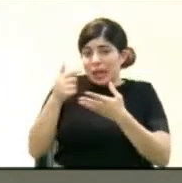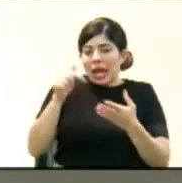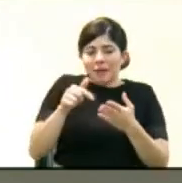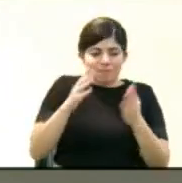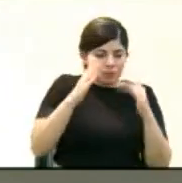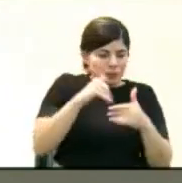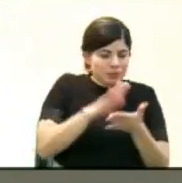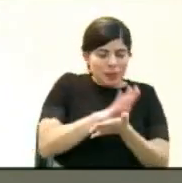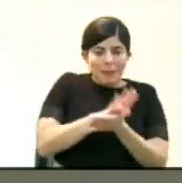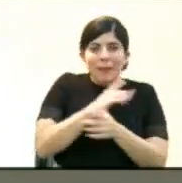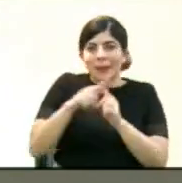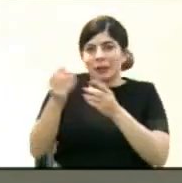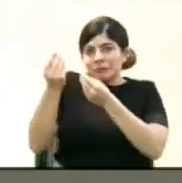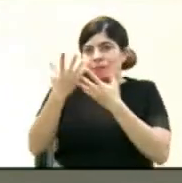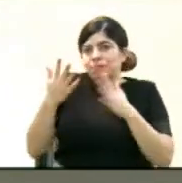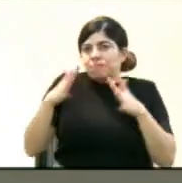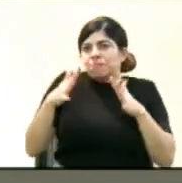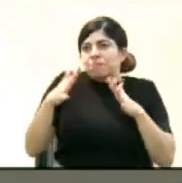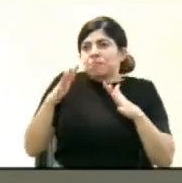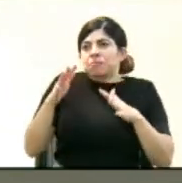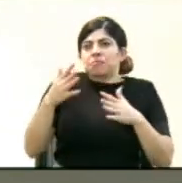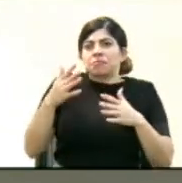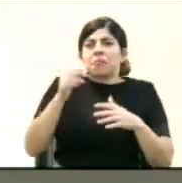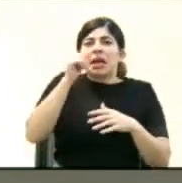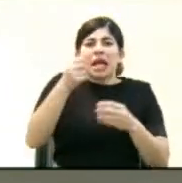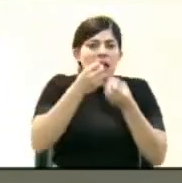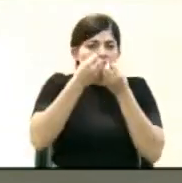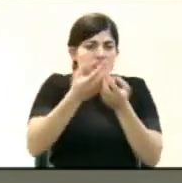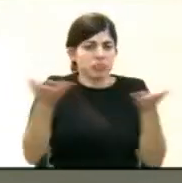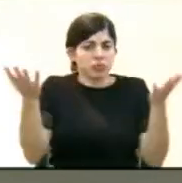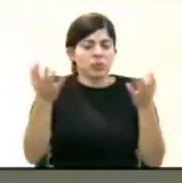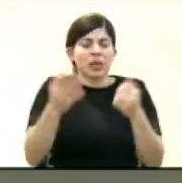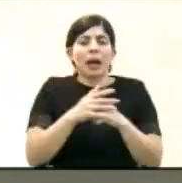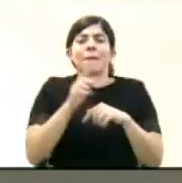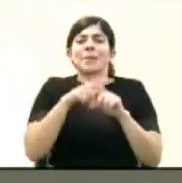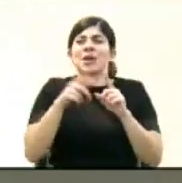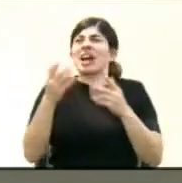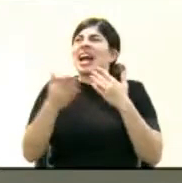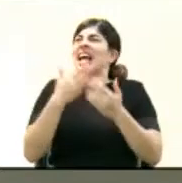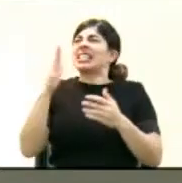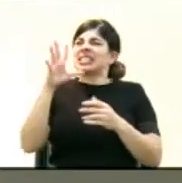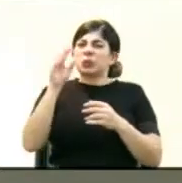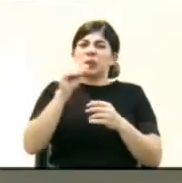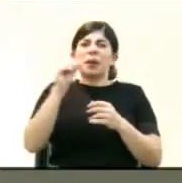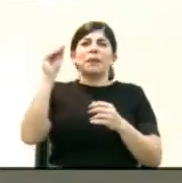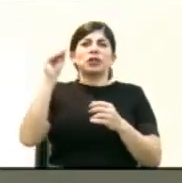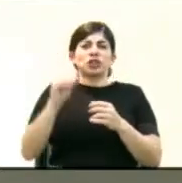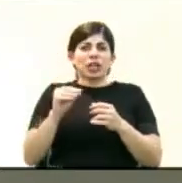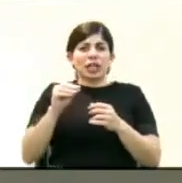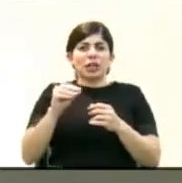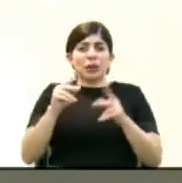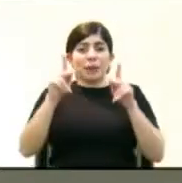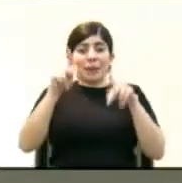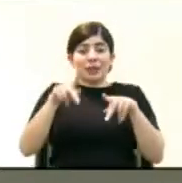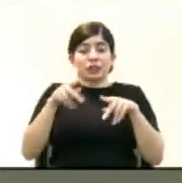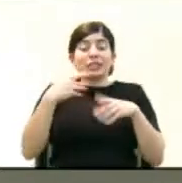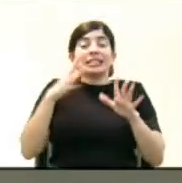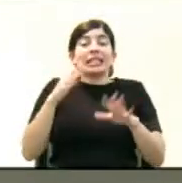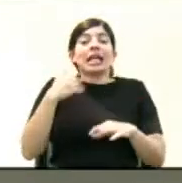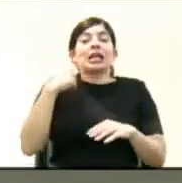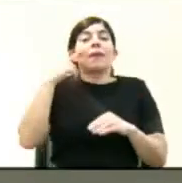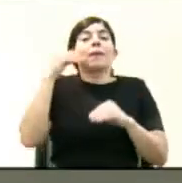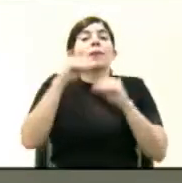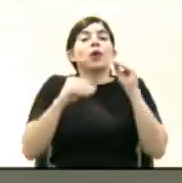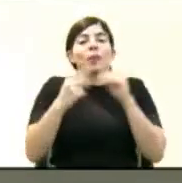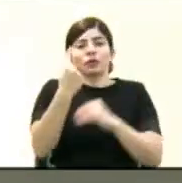pero posiblemente se publique el día de mañana, pero tiene que haber cerca de un 50% de la población al menos con una dosis de